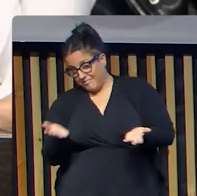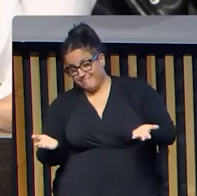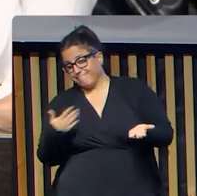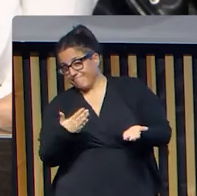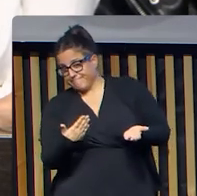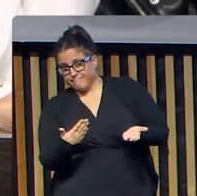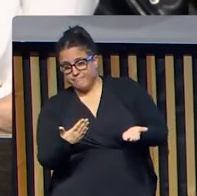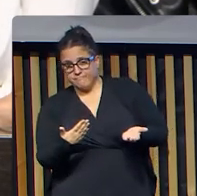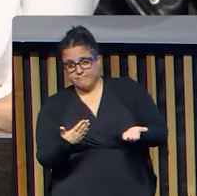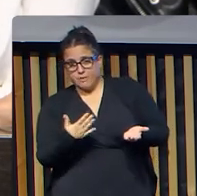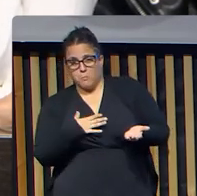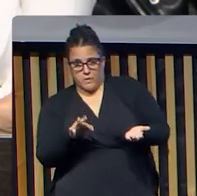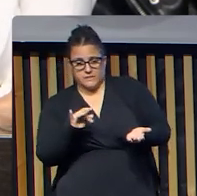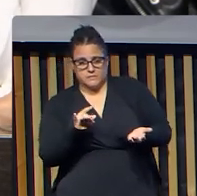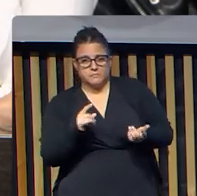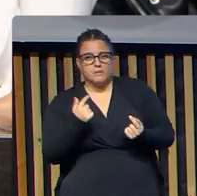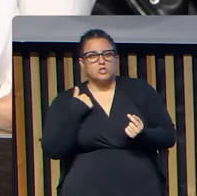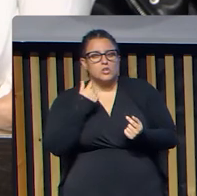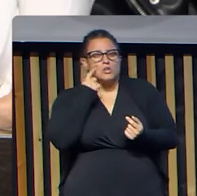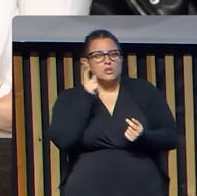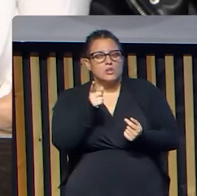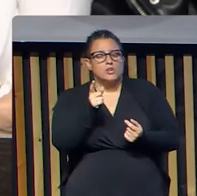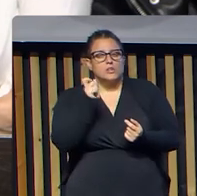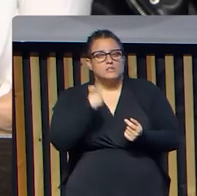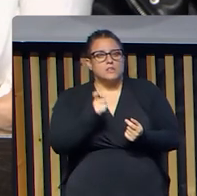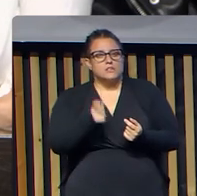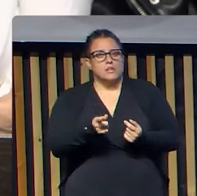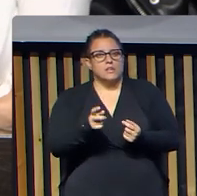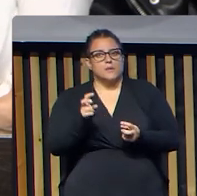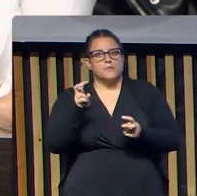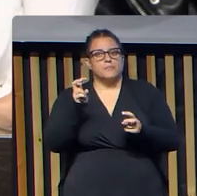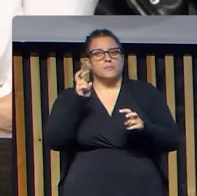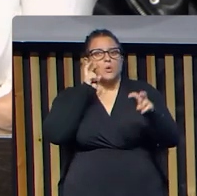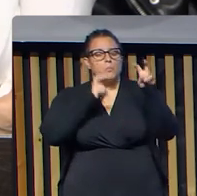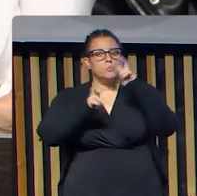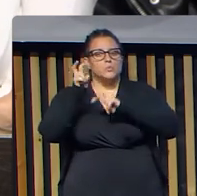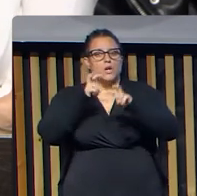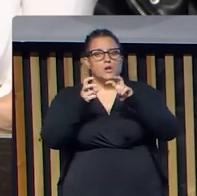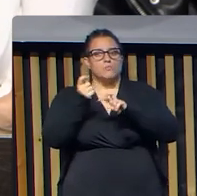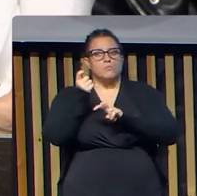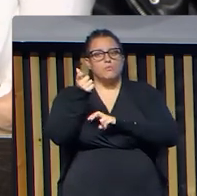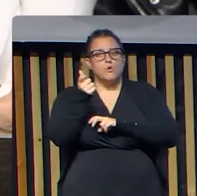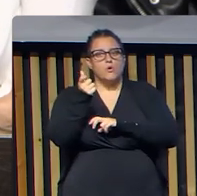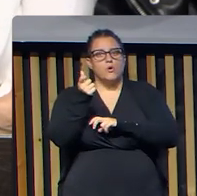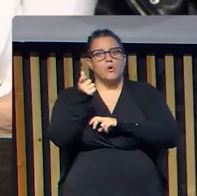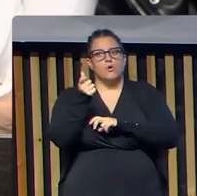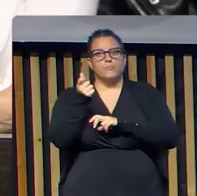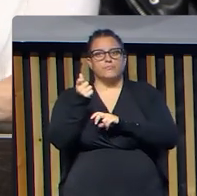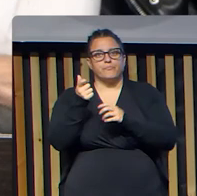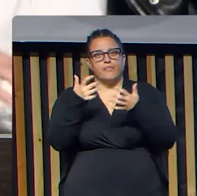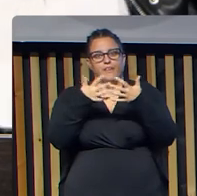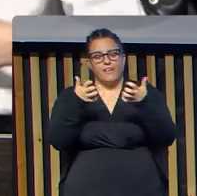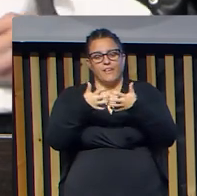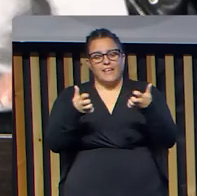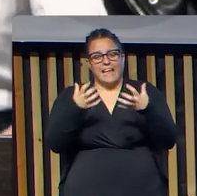ambigüedad deliberada por parte de los abogados o también y habrá abogados en la